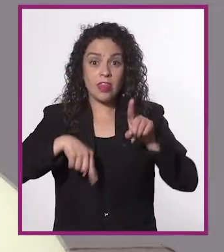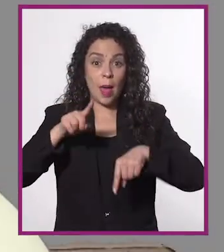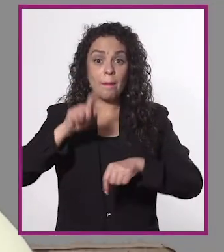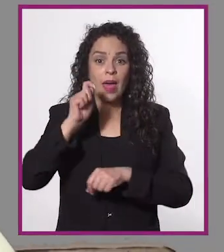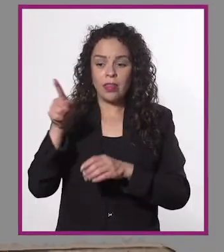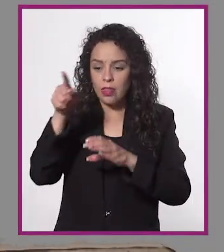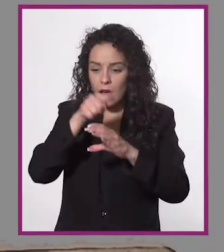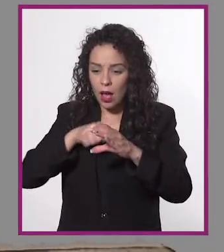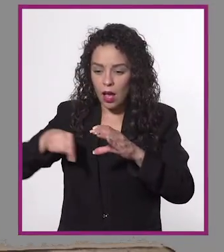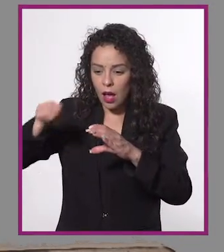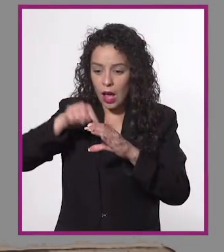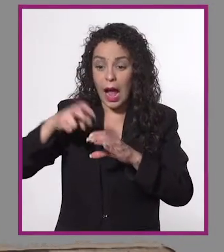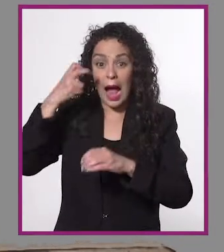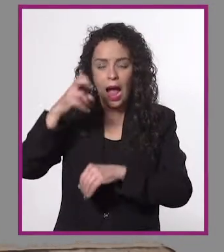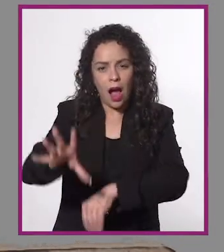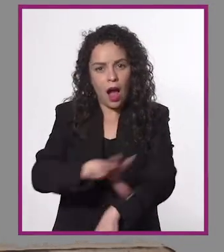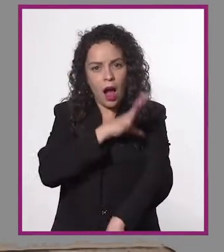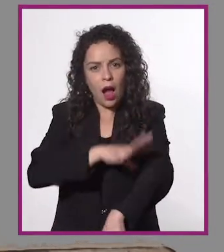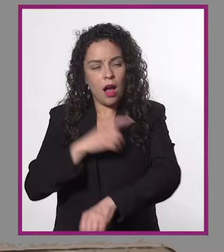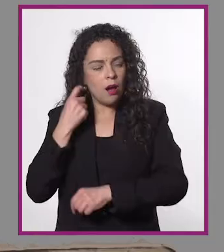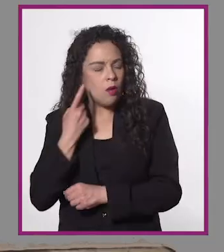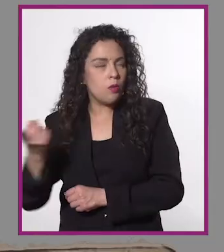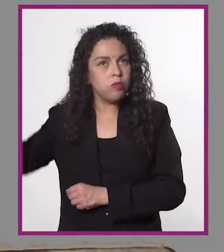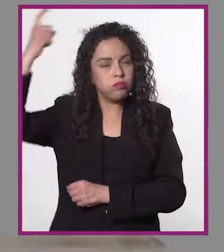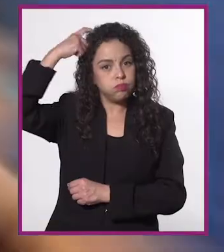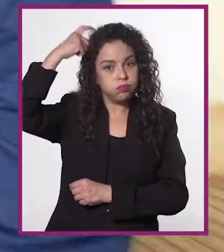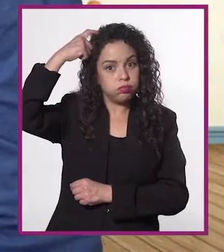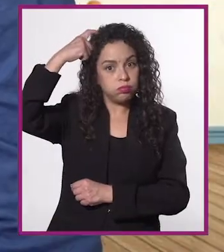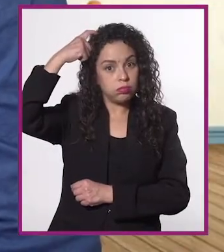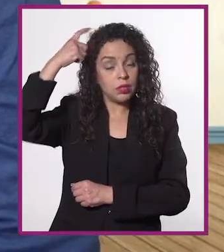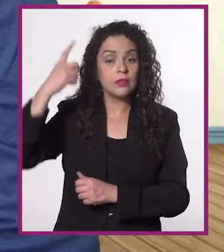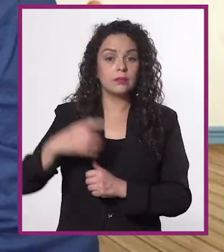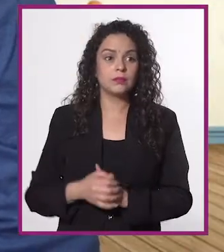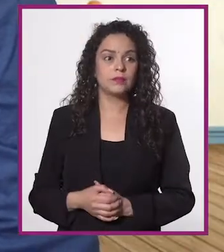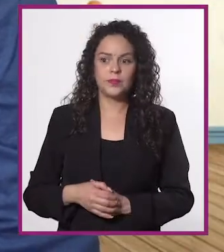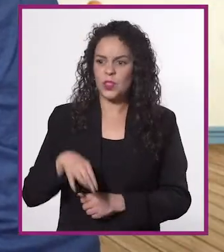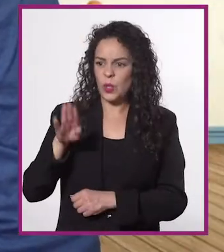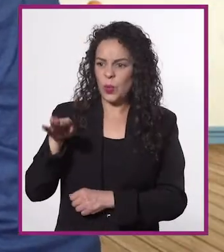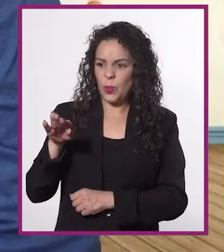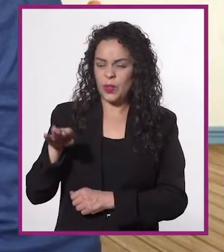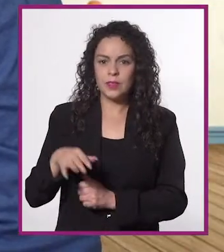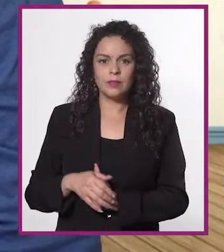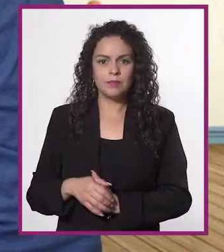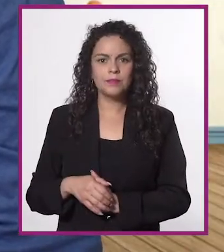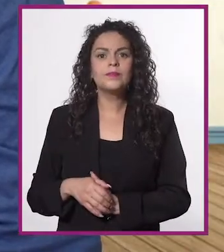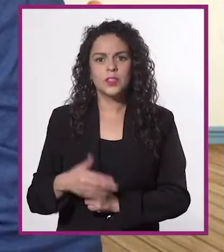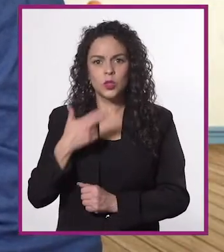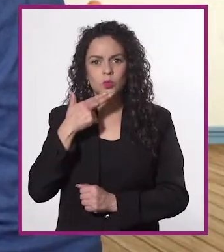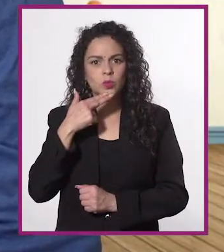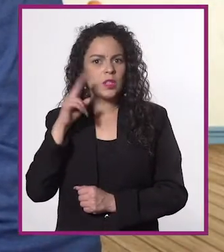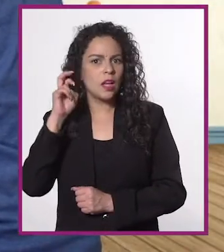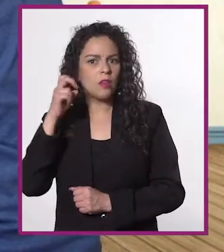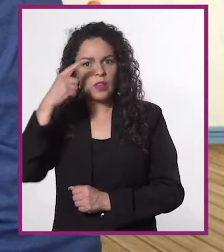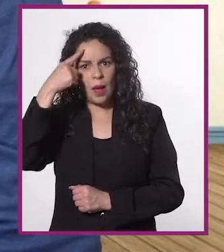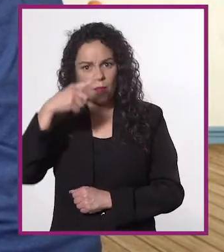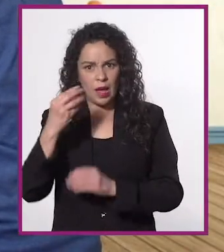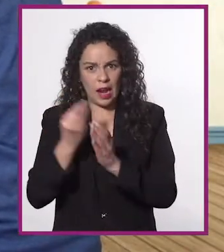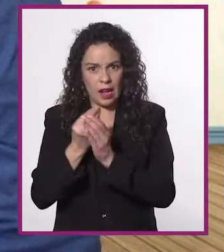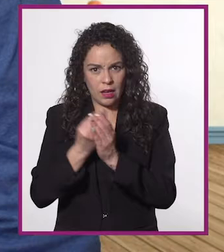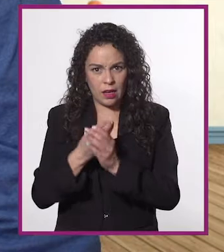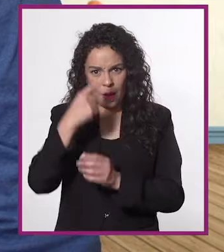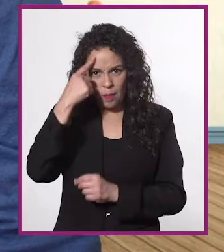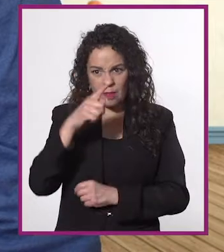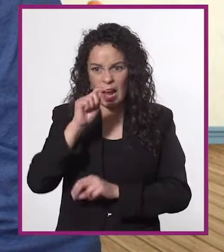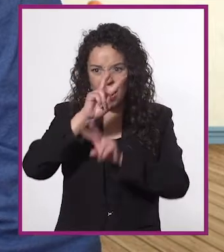espiral y mandan la señal eléctrica hacia el cerebro. Oye, Hugo, ¿a ti te ha tocado que usen audio en las clases